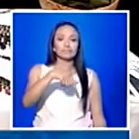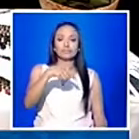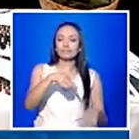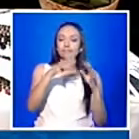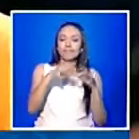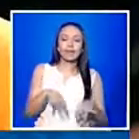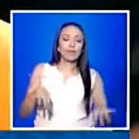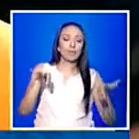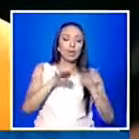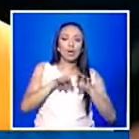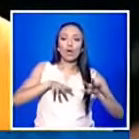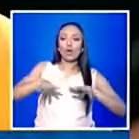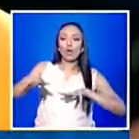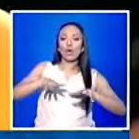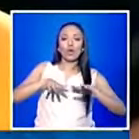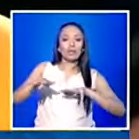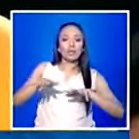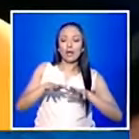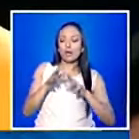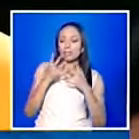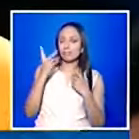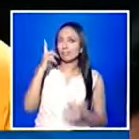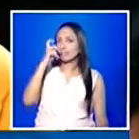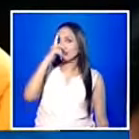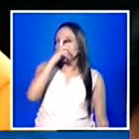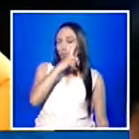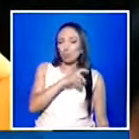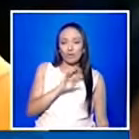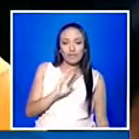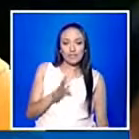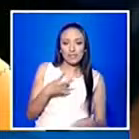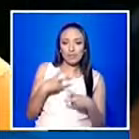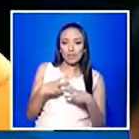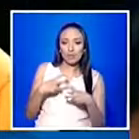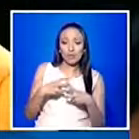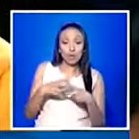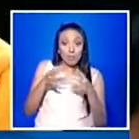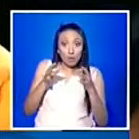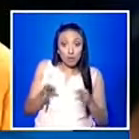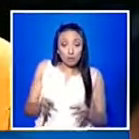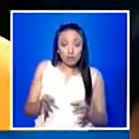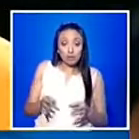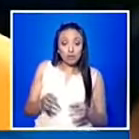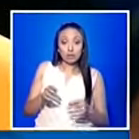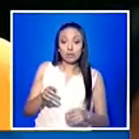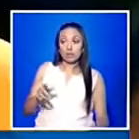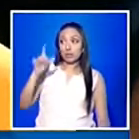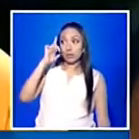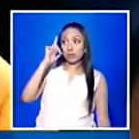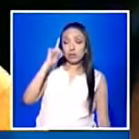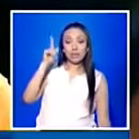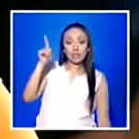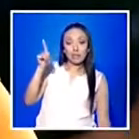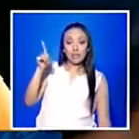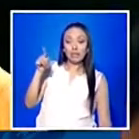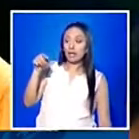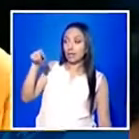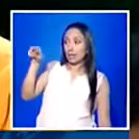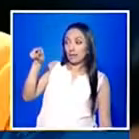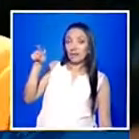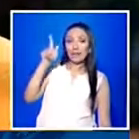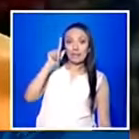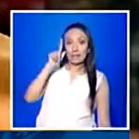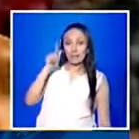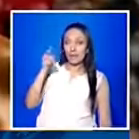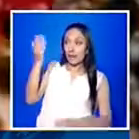duda coordinar este espacio y es fundamental ratificar que bajo el liderazgo del alcalde Francis Pavón hemos logrado